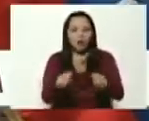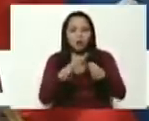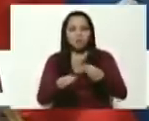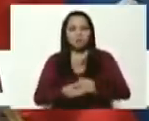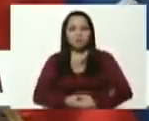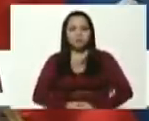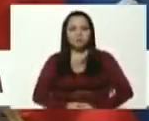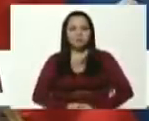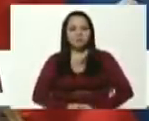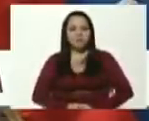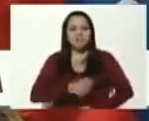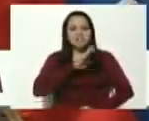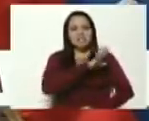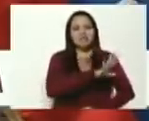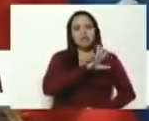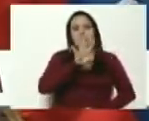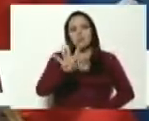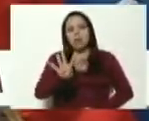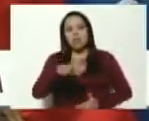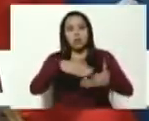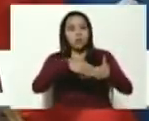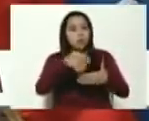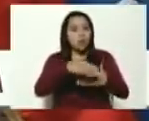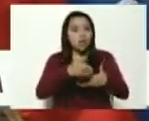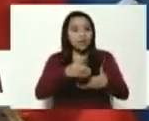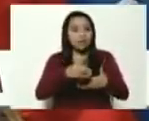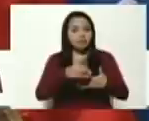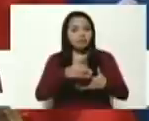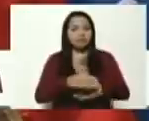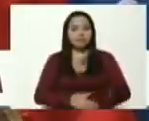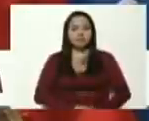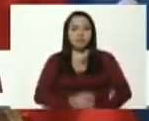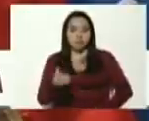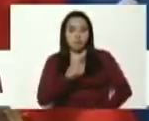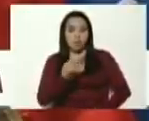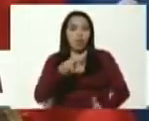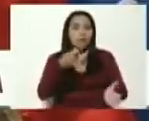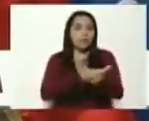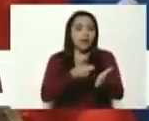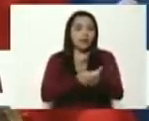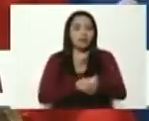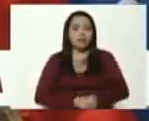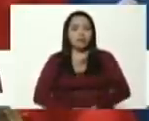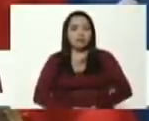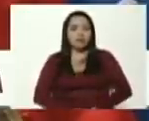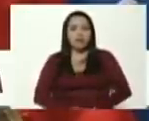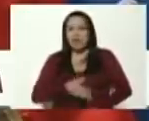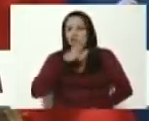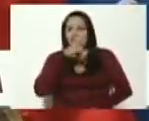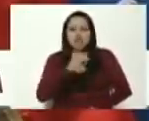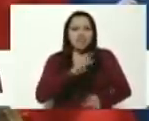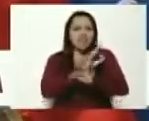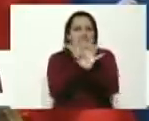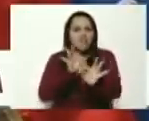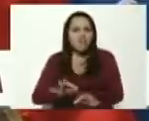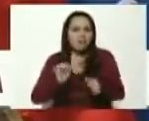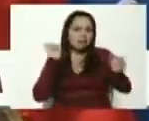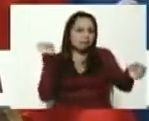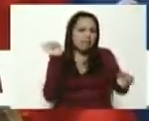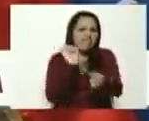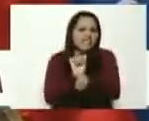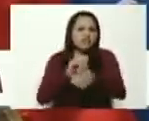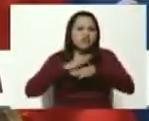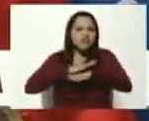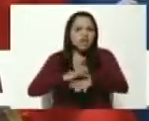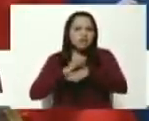unos $54 estadounidenses. Es la más viva imagen de la esclavitud sexual en